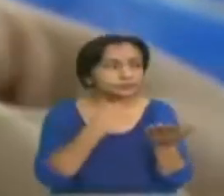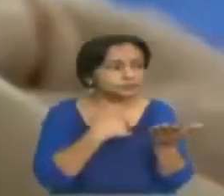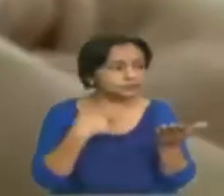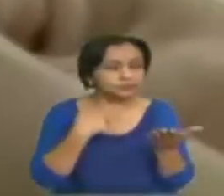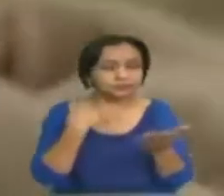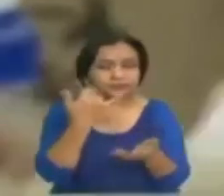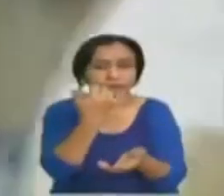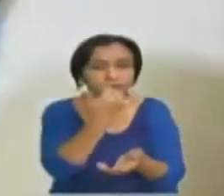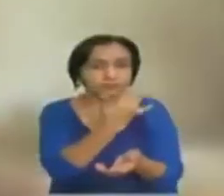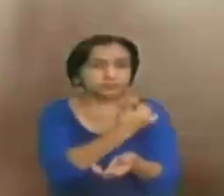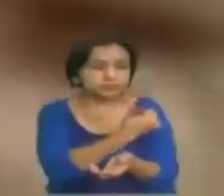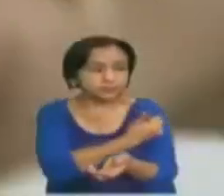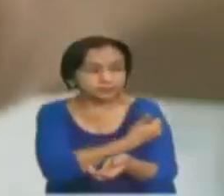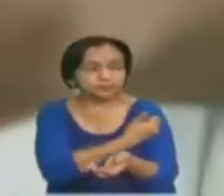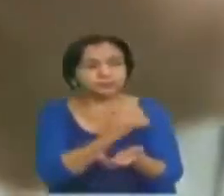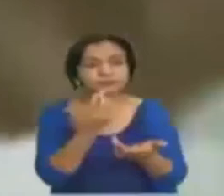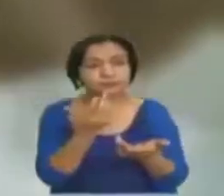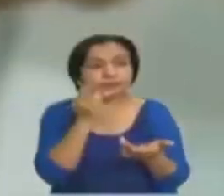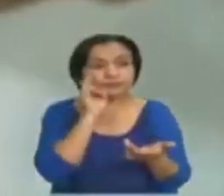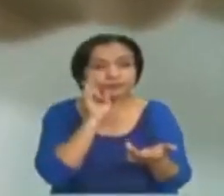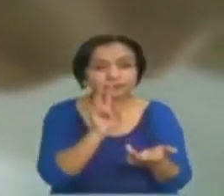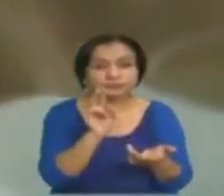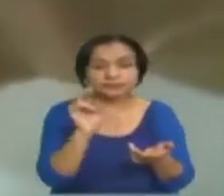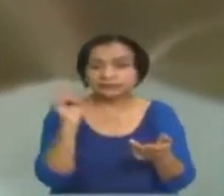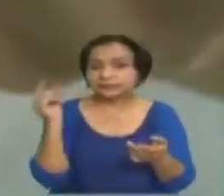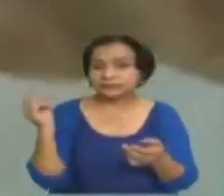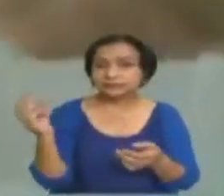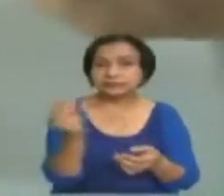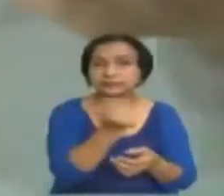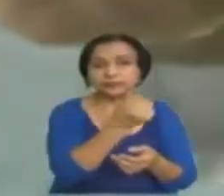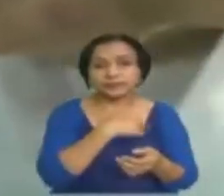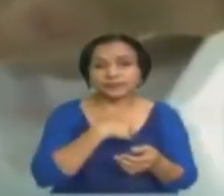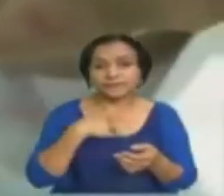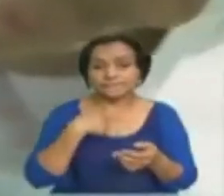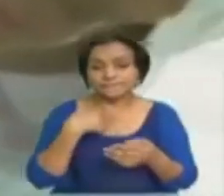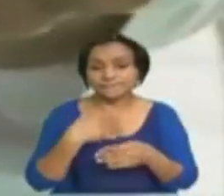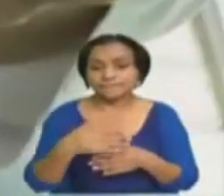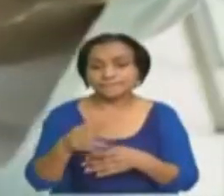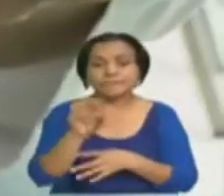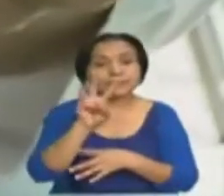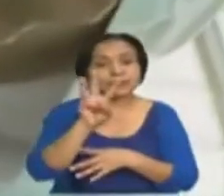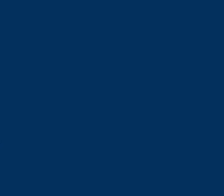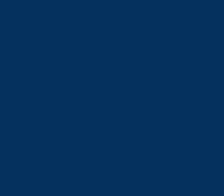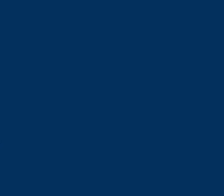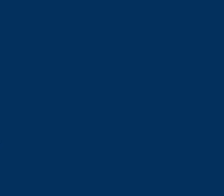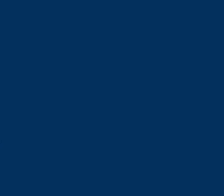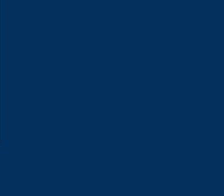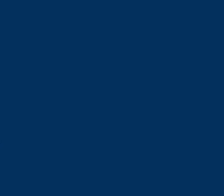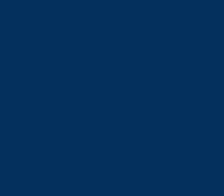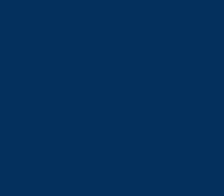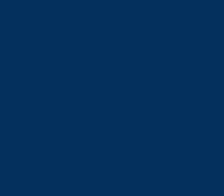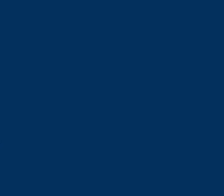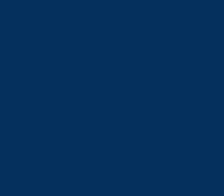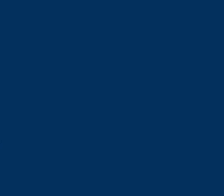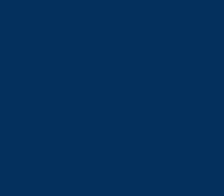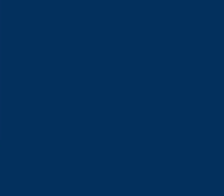Primario, Puesto Fronterizo El Espino, allá en la frontera con la hermana